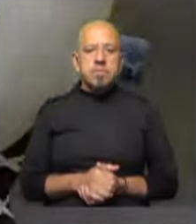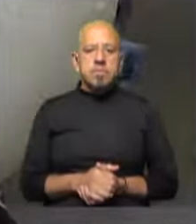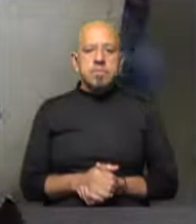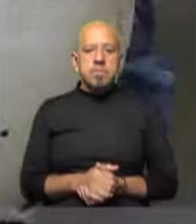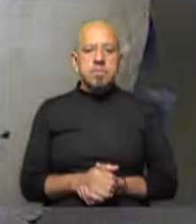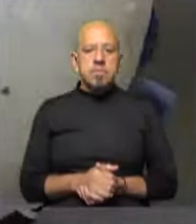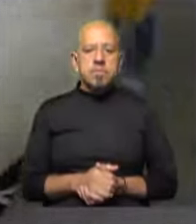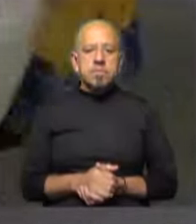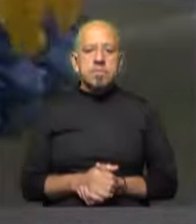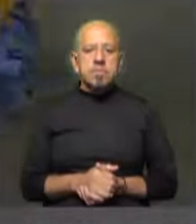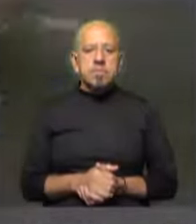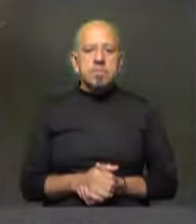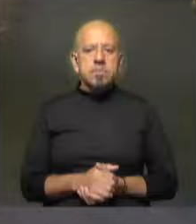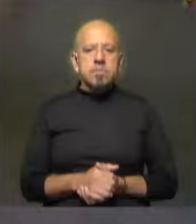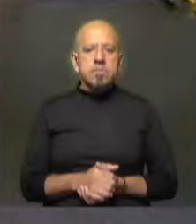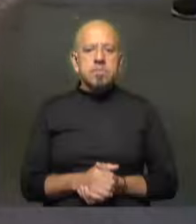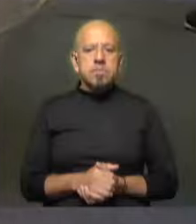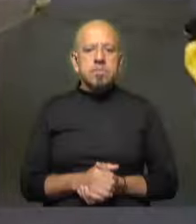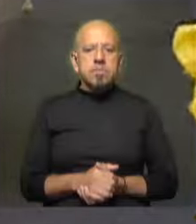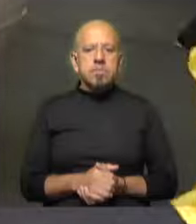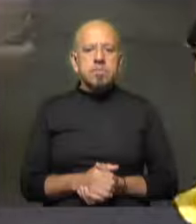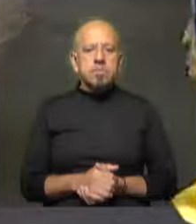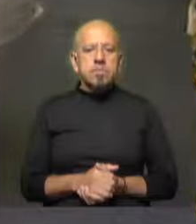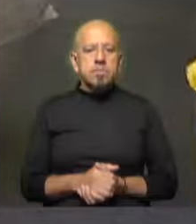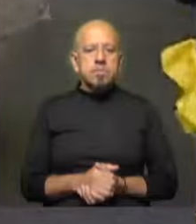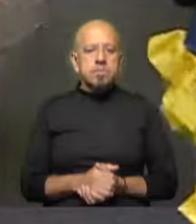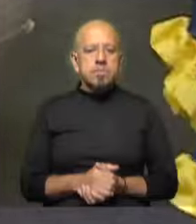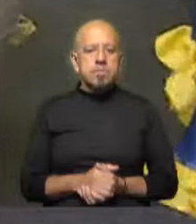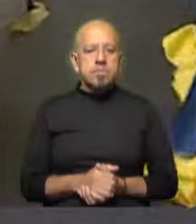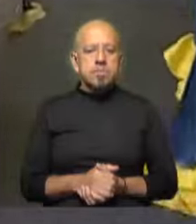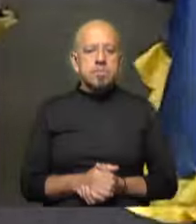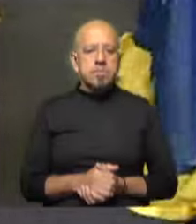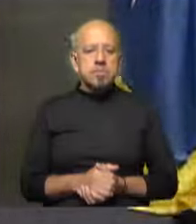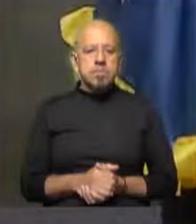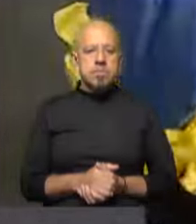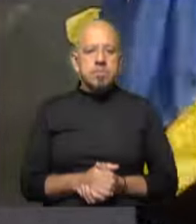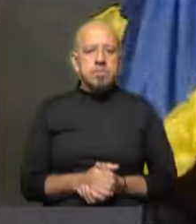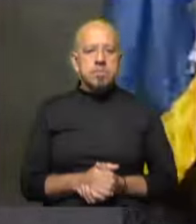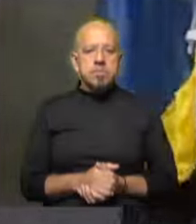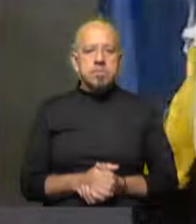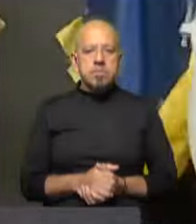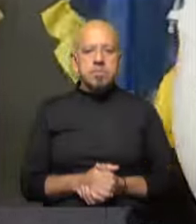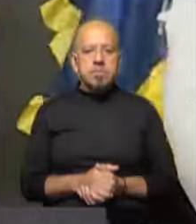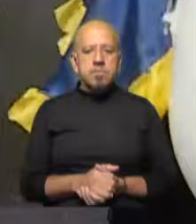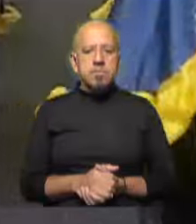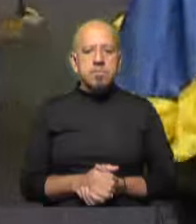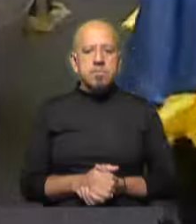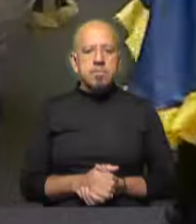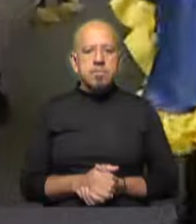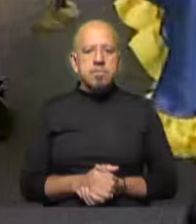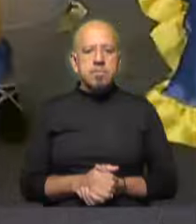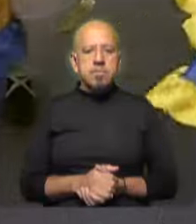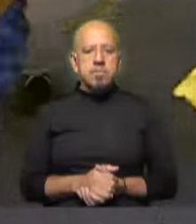vemos a su bailarina, ahí vemos al ritmo del chico, repique piano, cómo entonces esta comparsa arranca